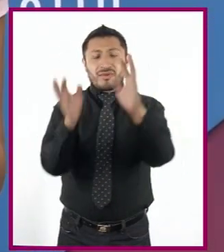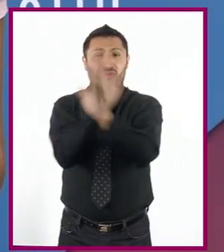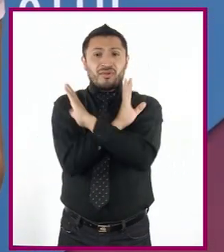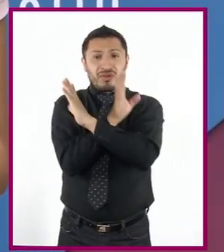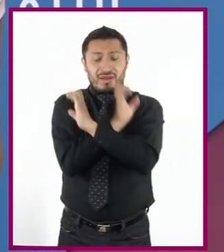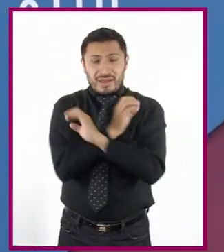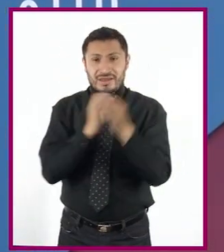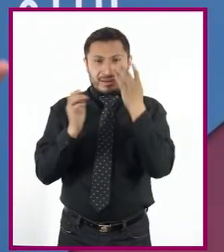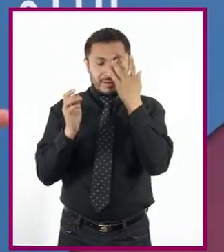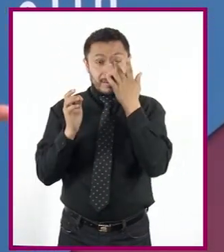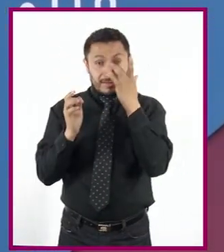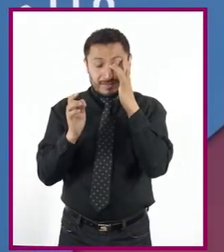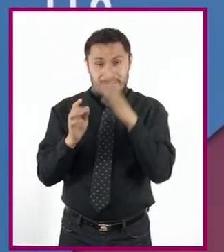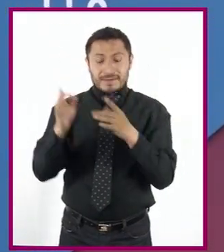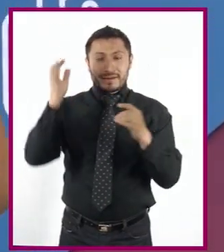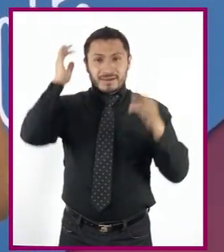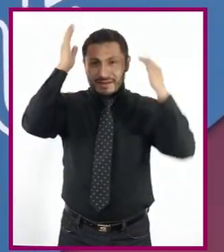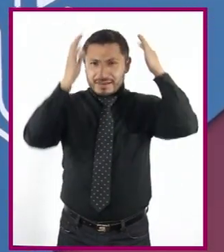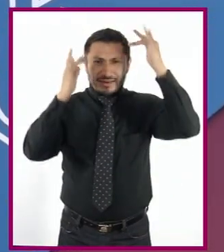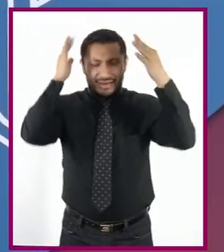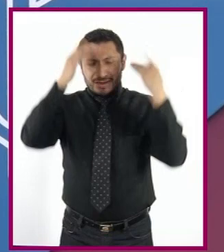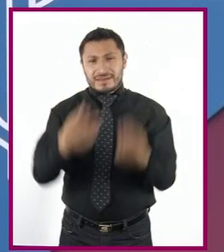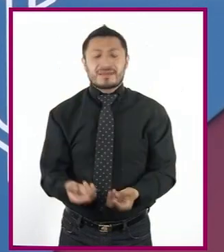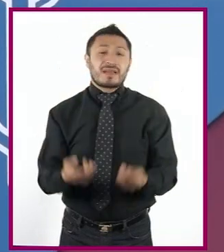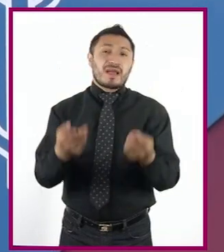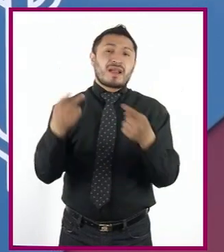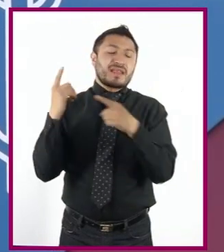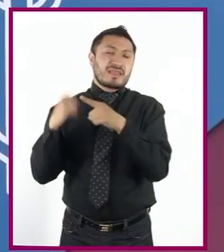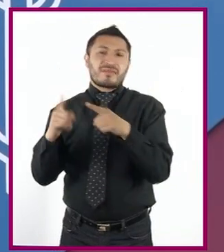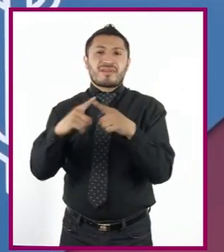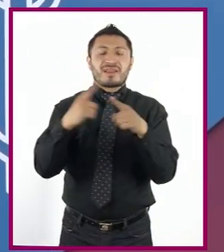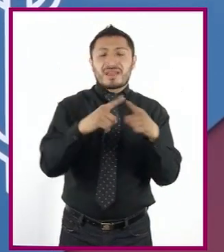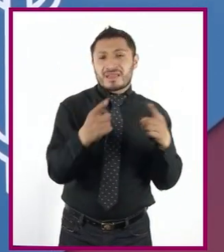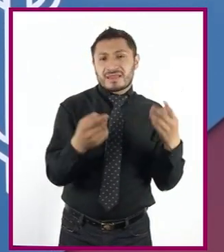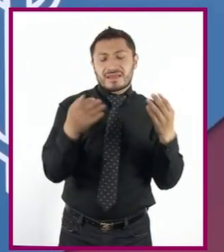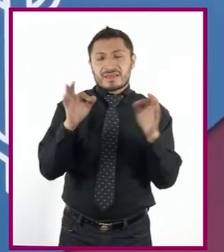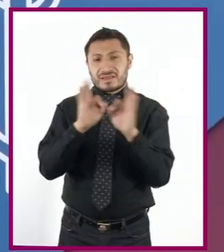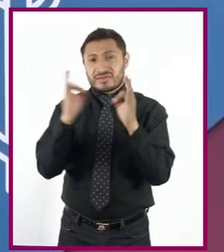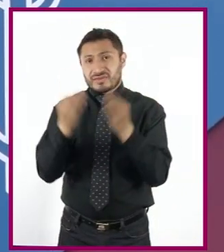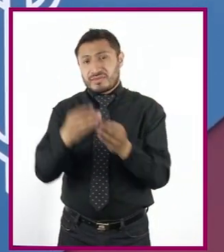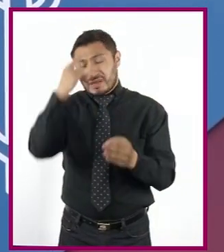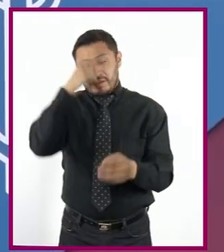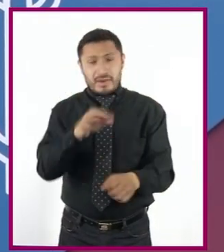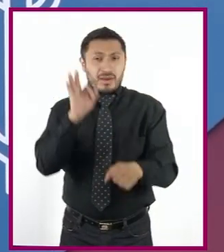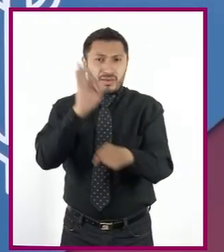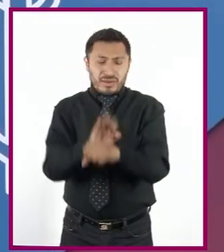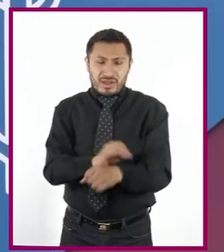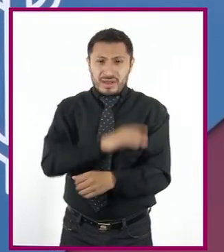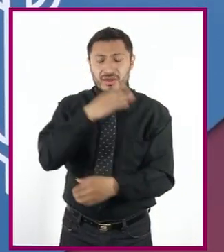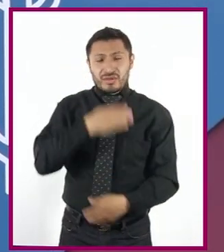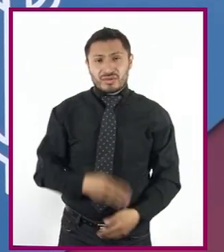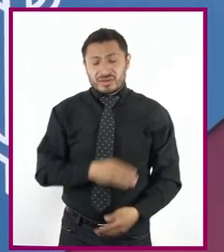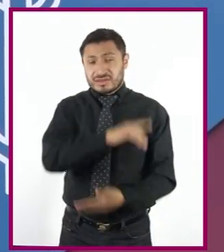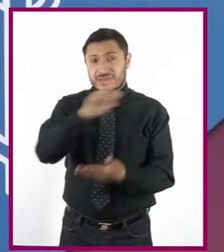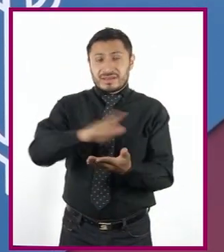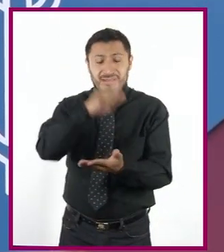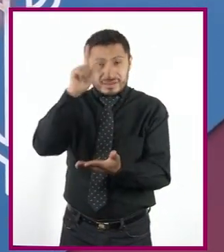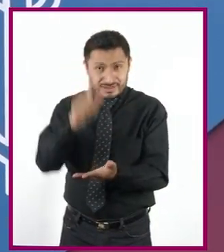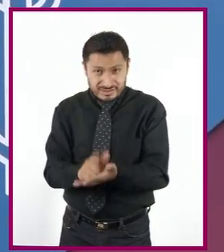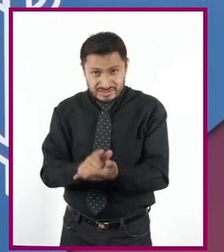uso de mecanismos y procedimientos para defender la justicia y el apego a la legalidad en diversos